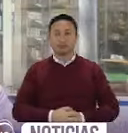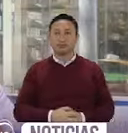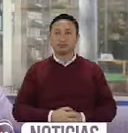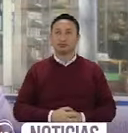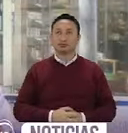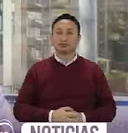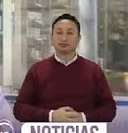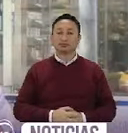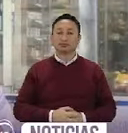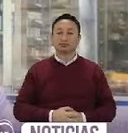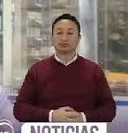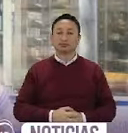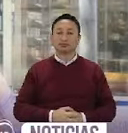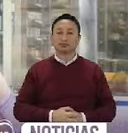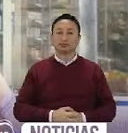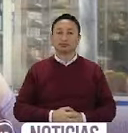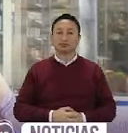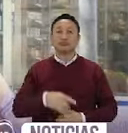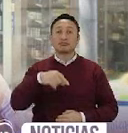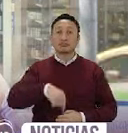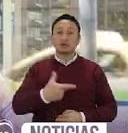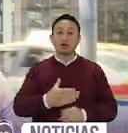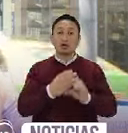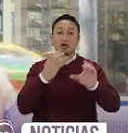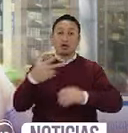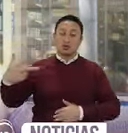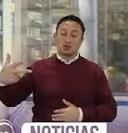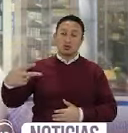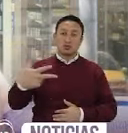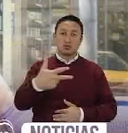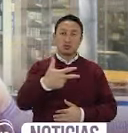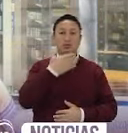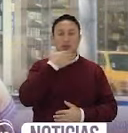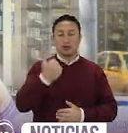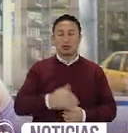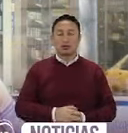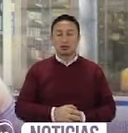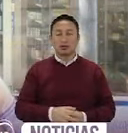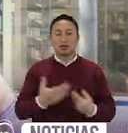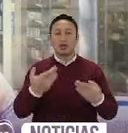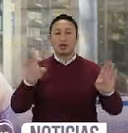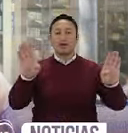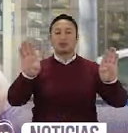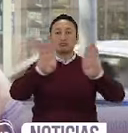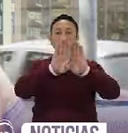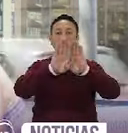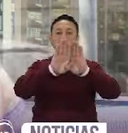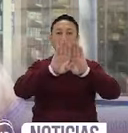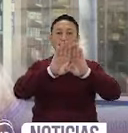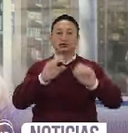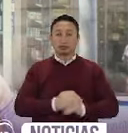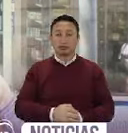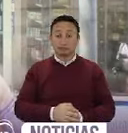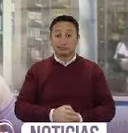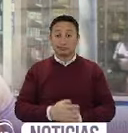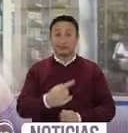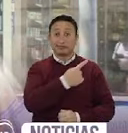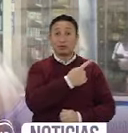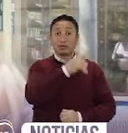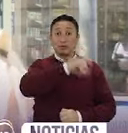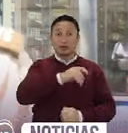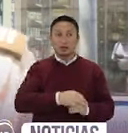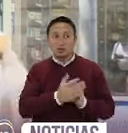Al momento de que circulen, se les recomienda que mantengan cerrada la puerta, ya que estos